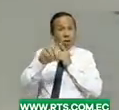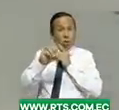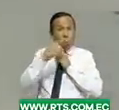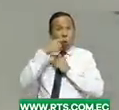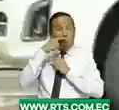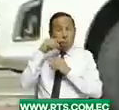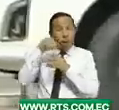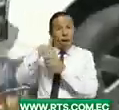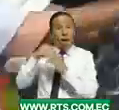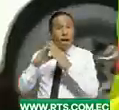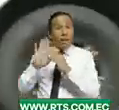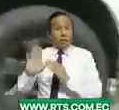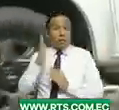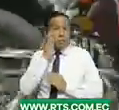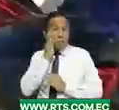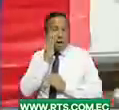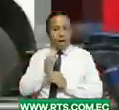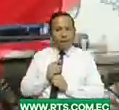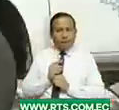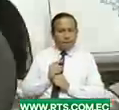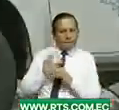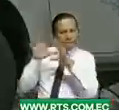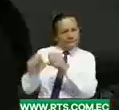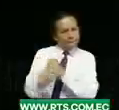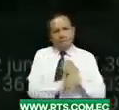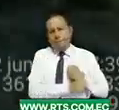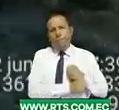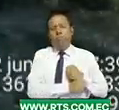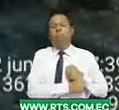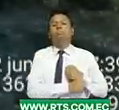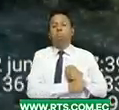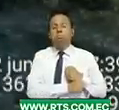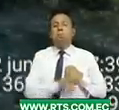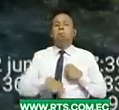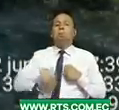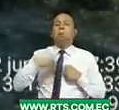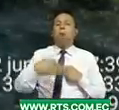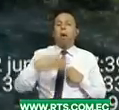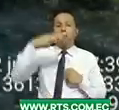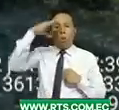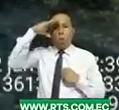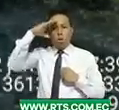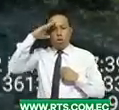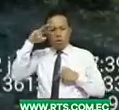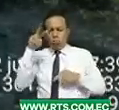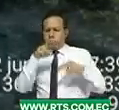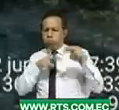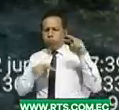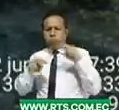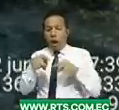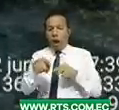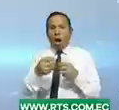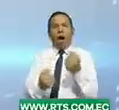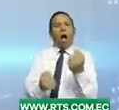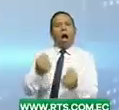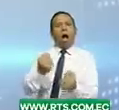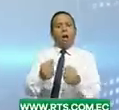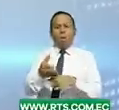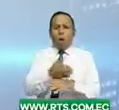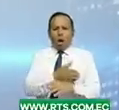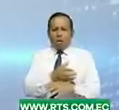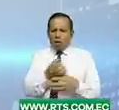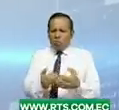forma, los uniformados hallaron una camioneta incinerada en el sector Cuatro Caminos del cantón Juján.